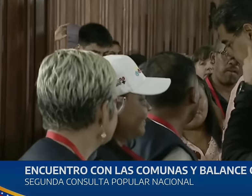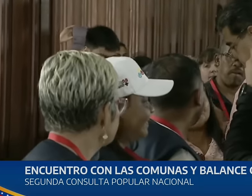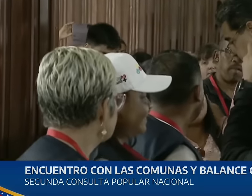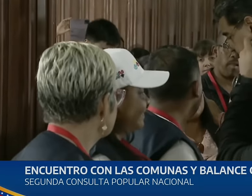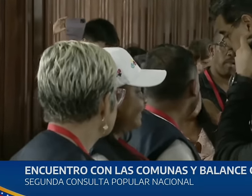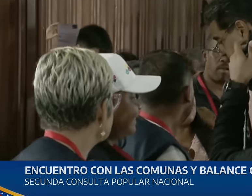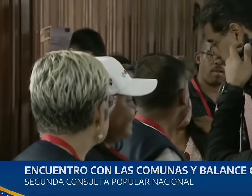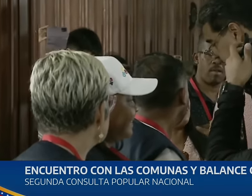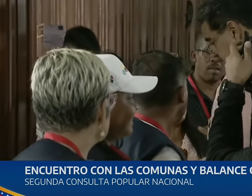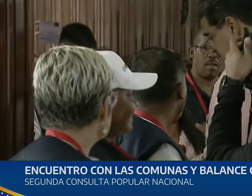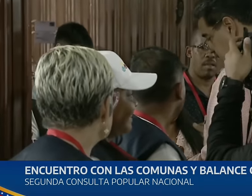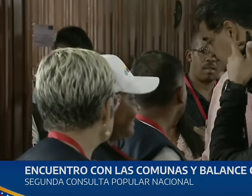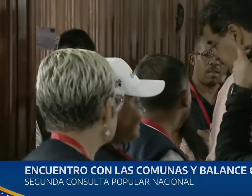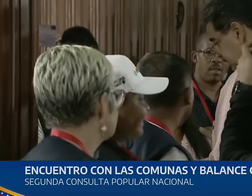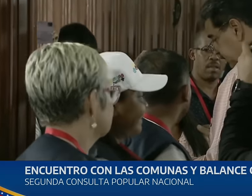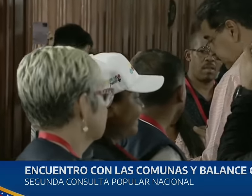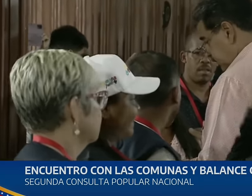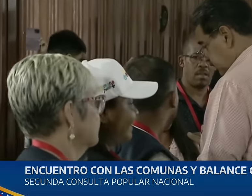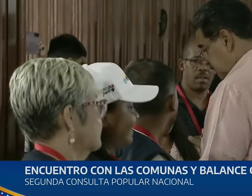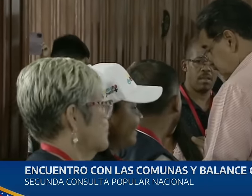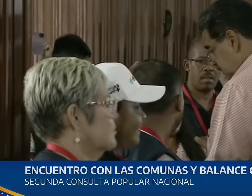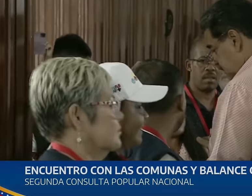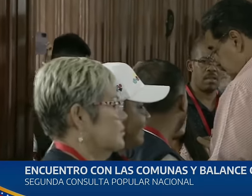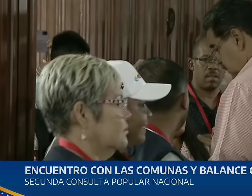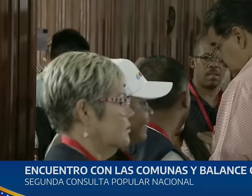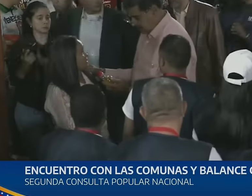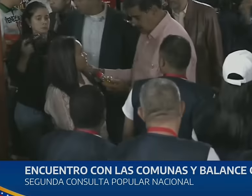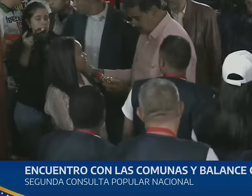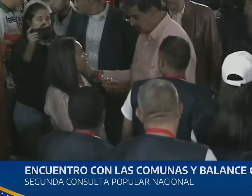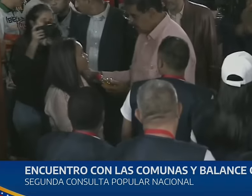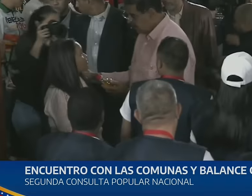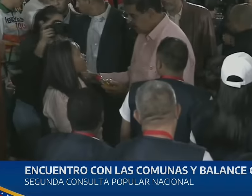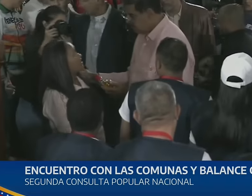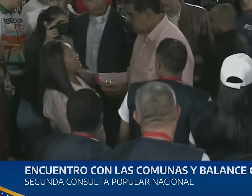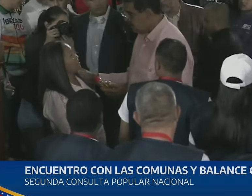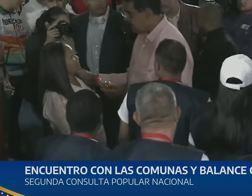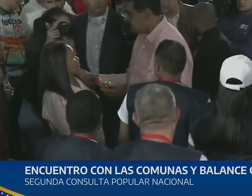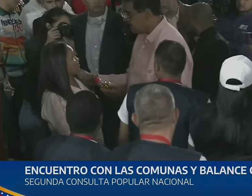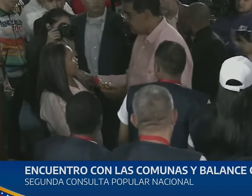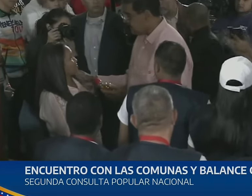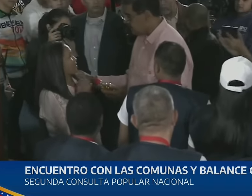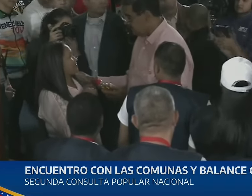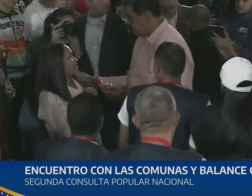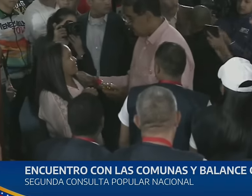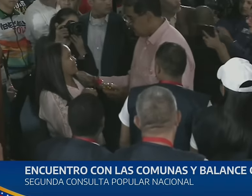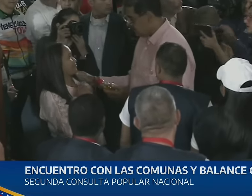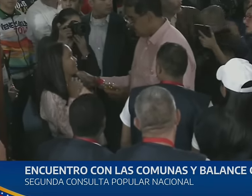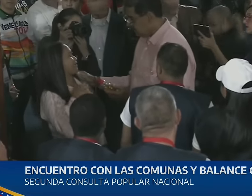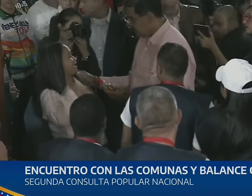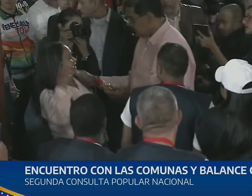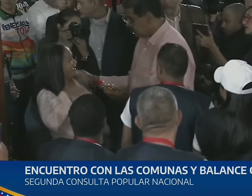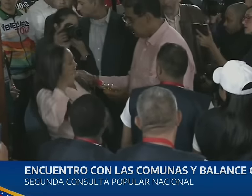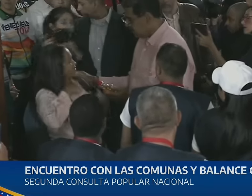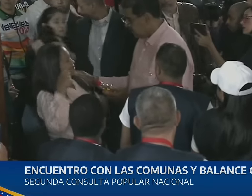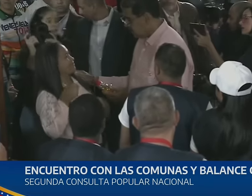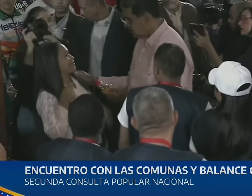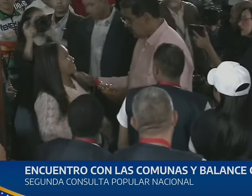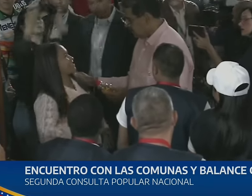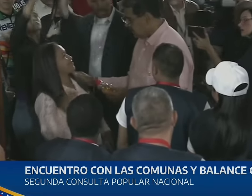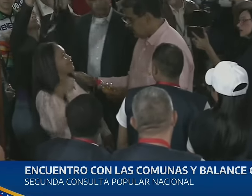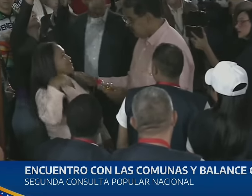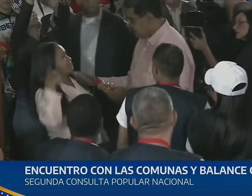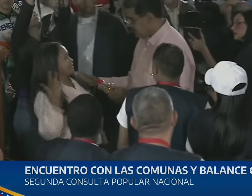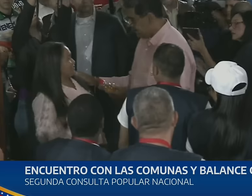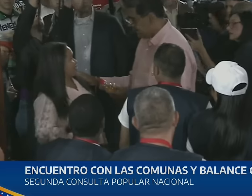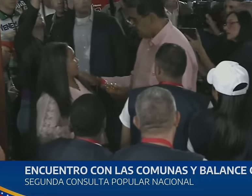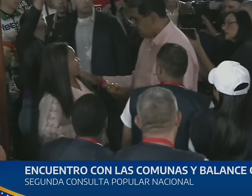Continúa el jefe de Estado conversando con los comuneros, con las comuneras del país, este intercambio de experiencias